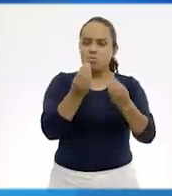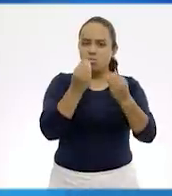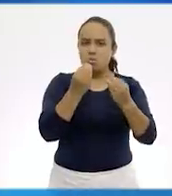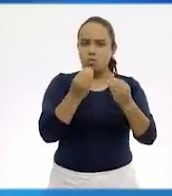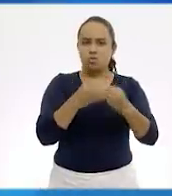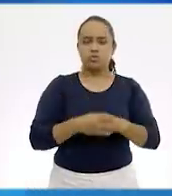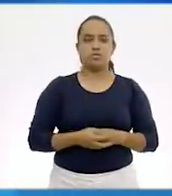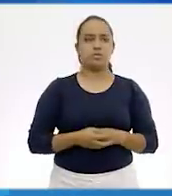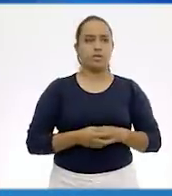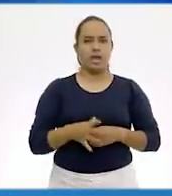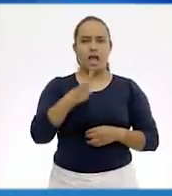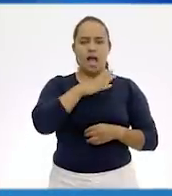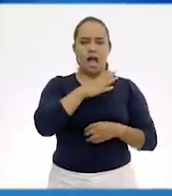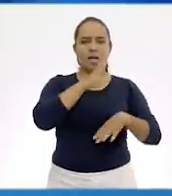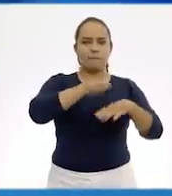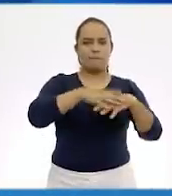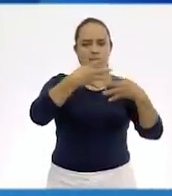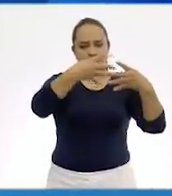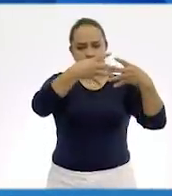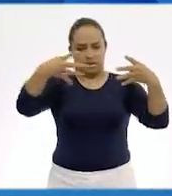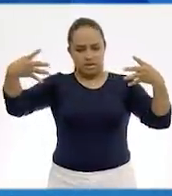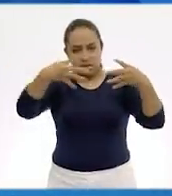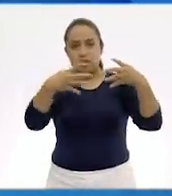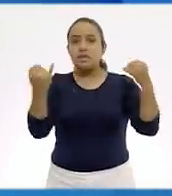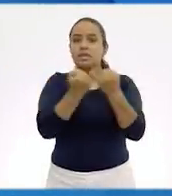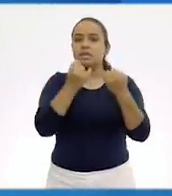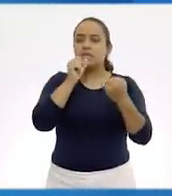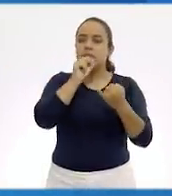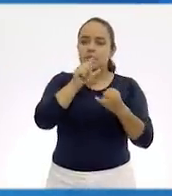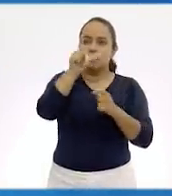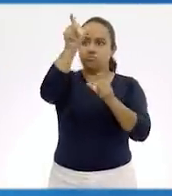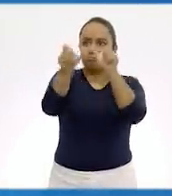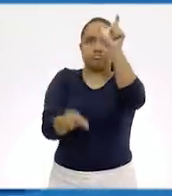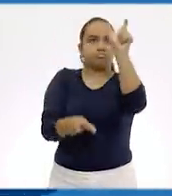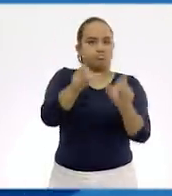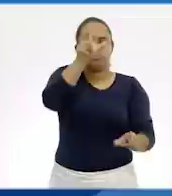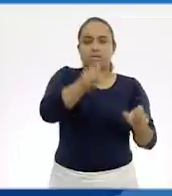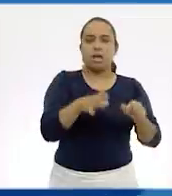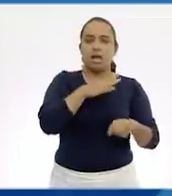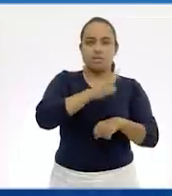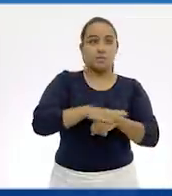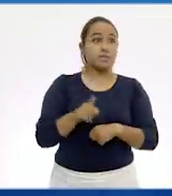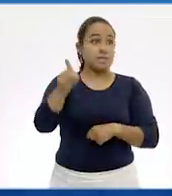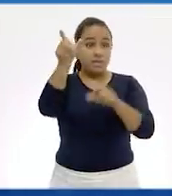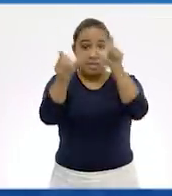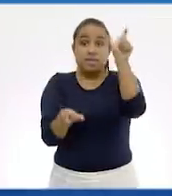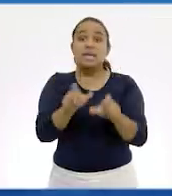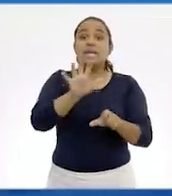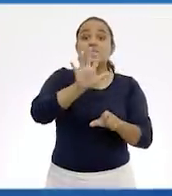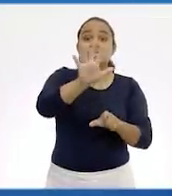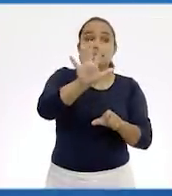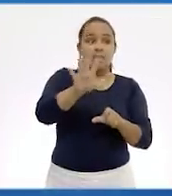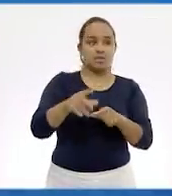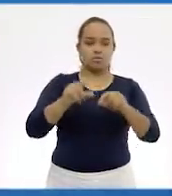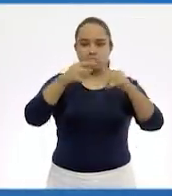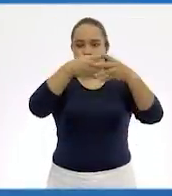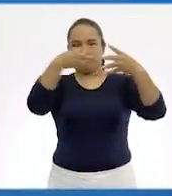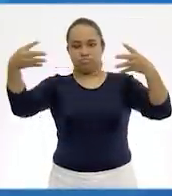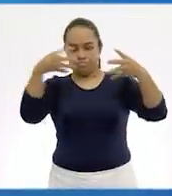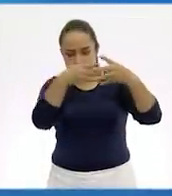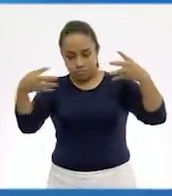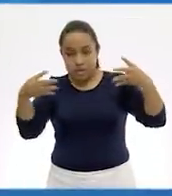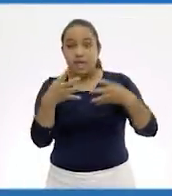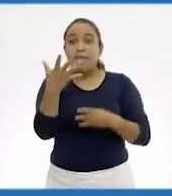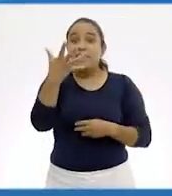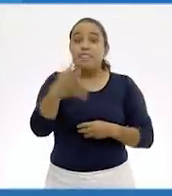ver. Tiene más filas y más columnas. Exacto, tiene hasta el 10 y en columnas tiene 5 columnas. Wow. Veamos las partes de la tabla.